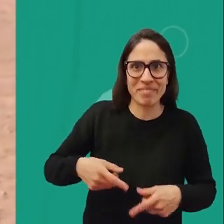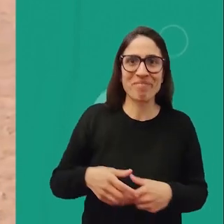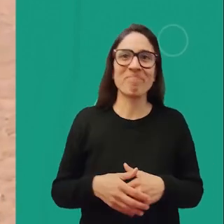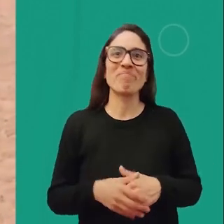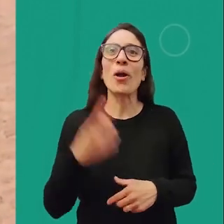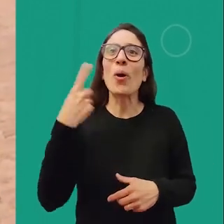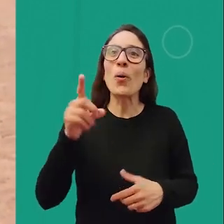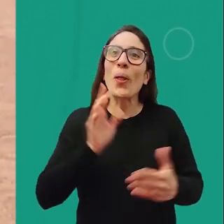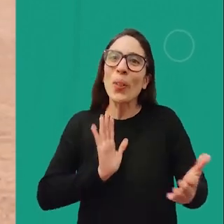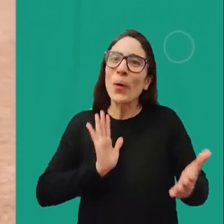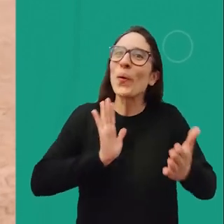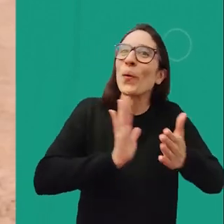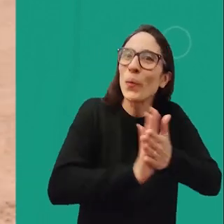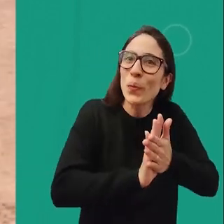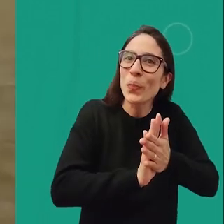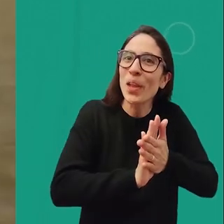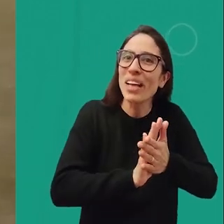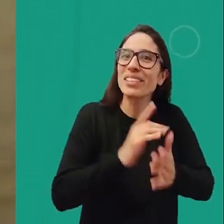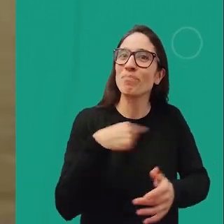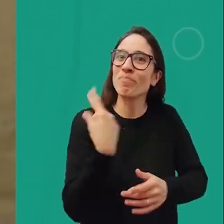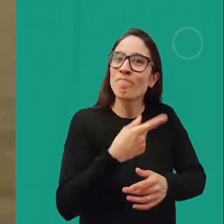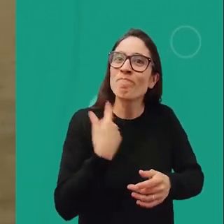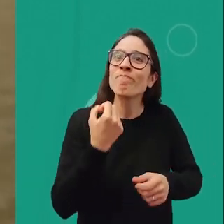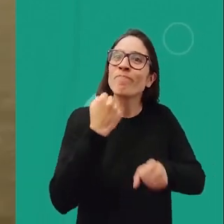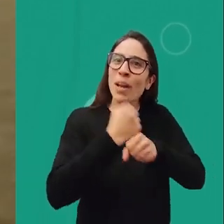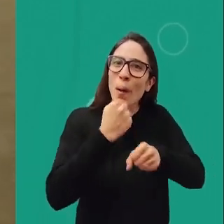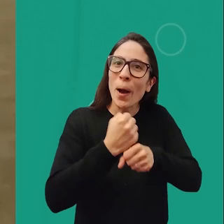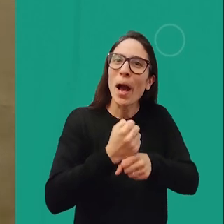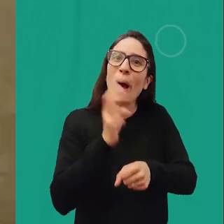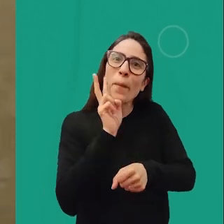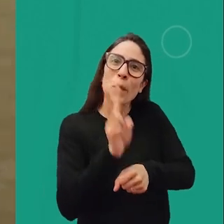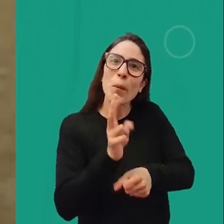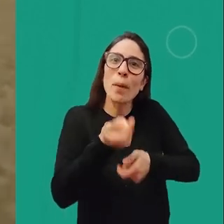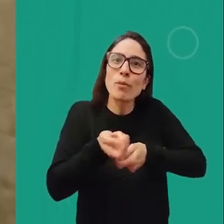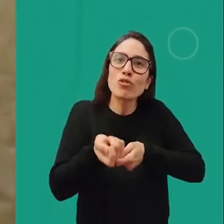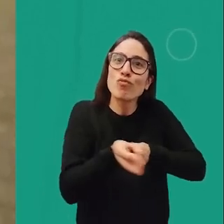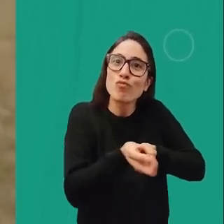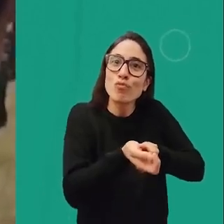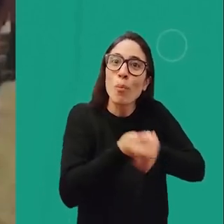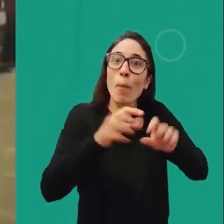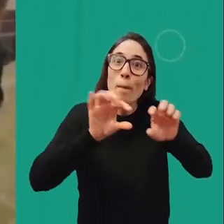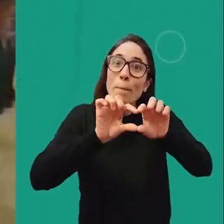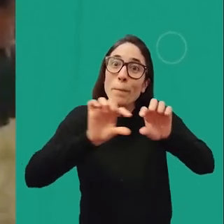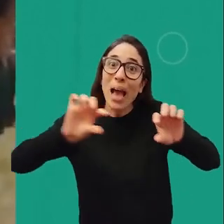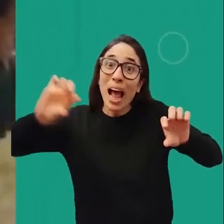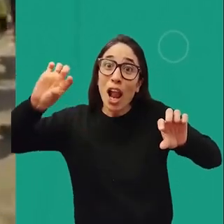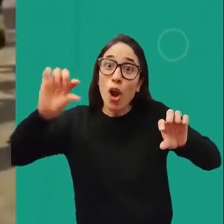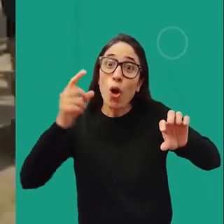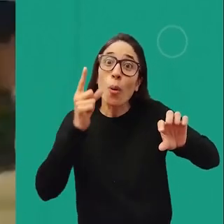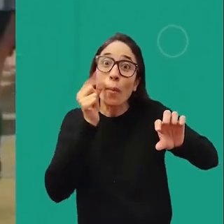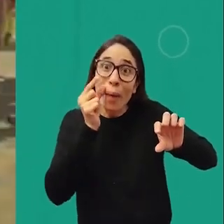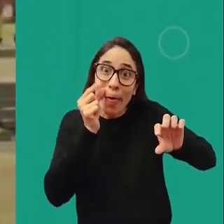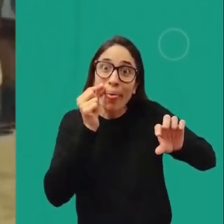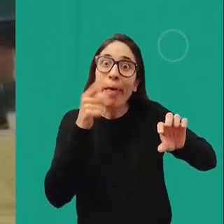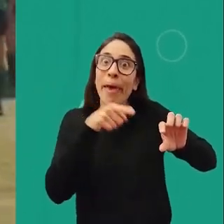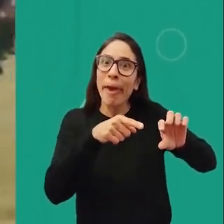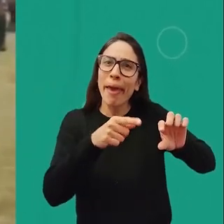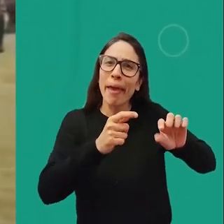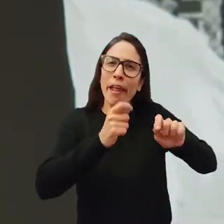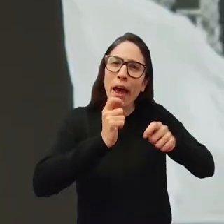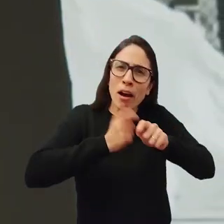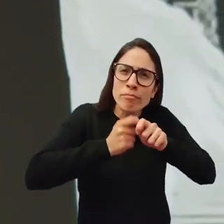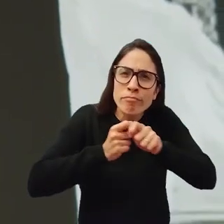ningún problema de nada. Por eso también decimos que cuando se les da oportunidades a alguien y el otro entiende que